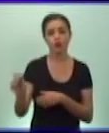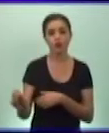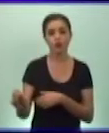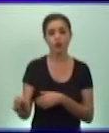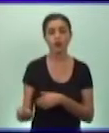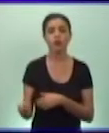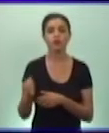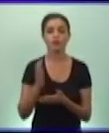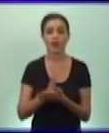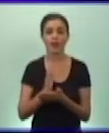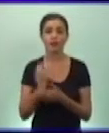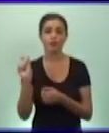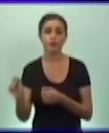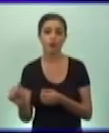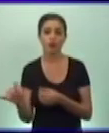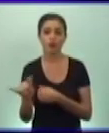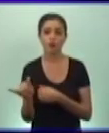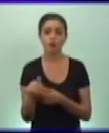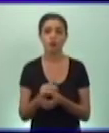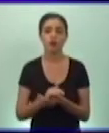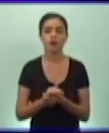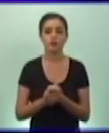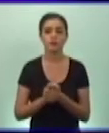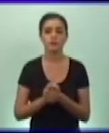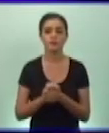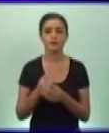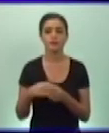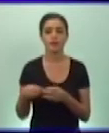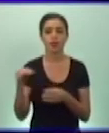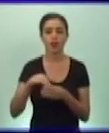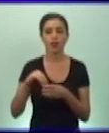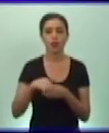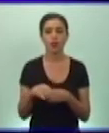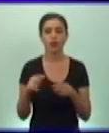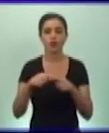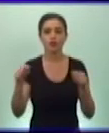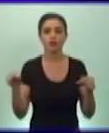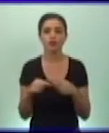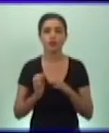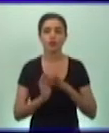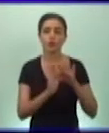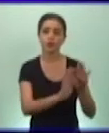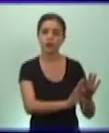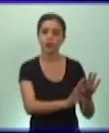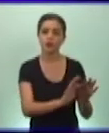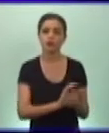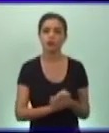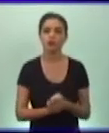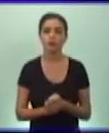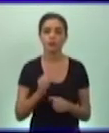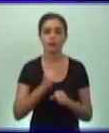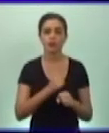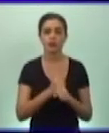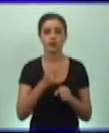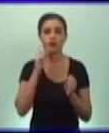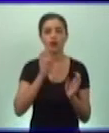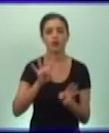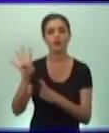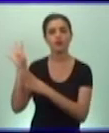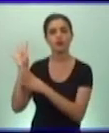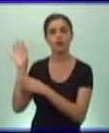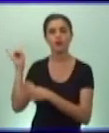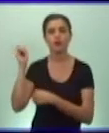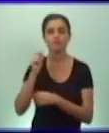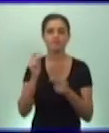jóvenes voluntarios que se han incluido en los centros de aislamiento para ese trabajo. Por eso quiero que observen este pequeño